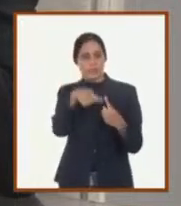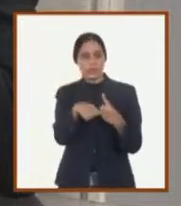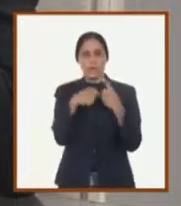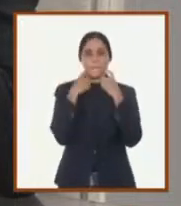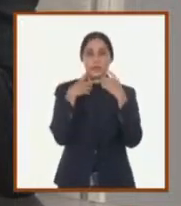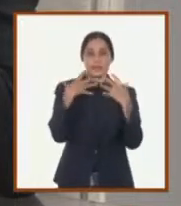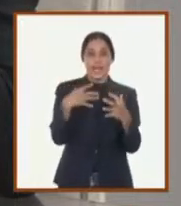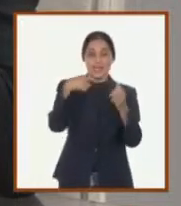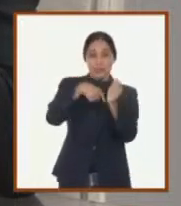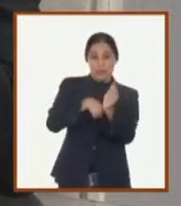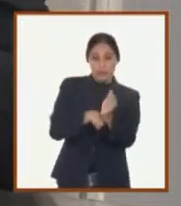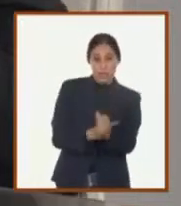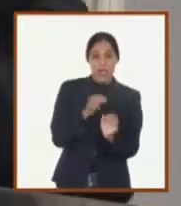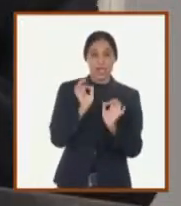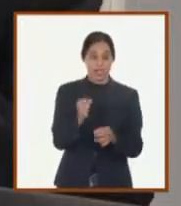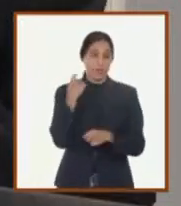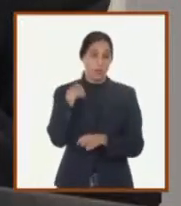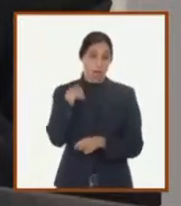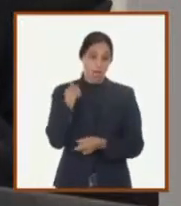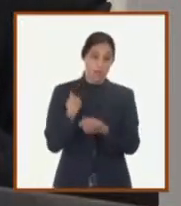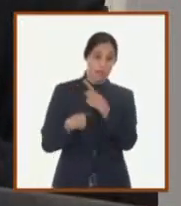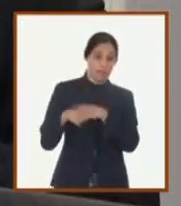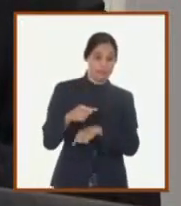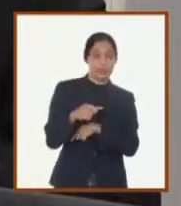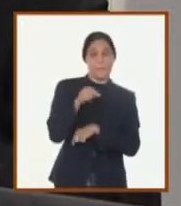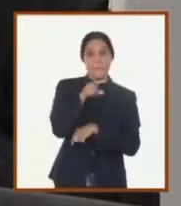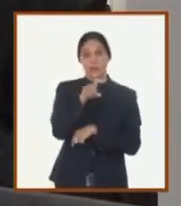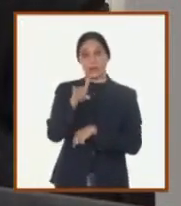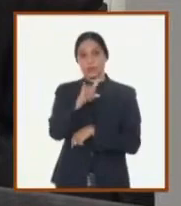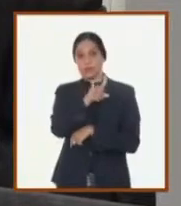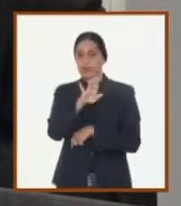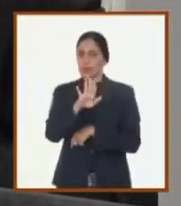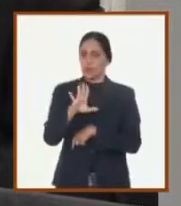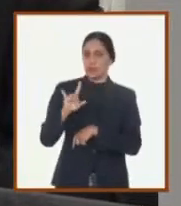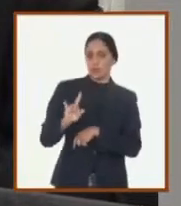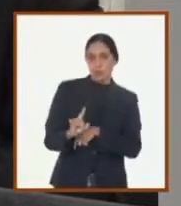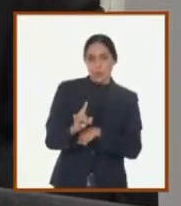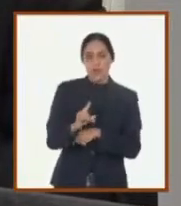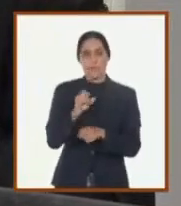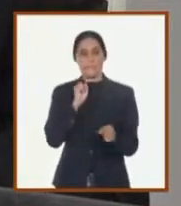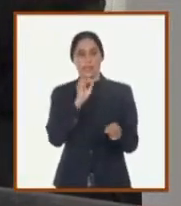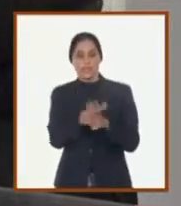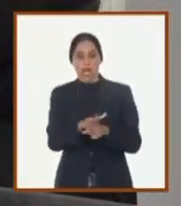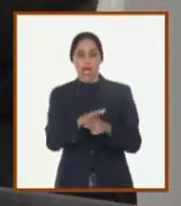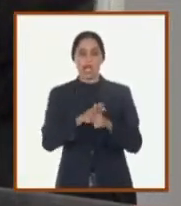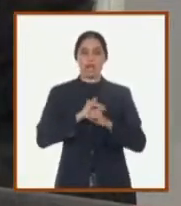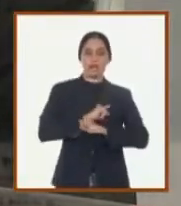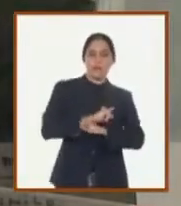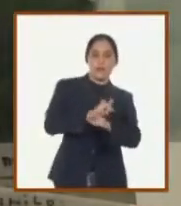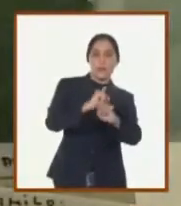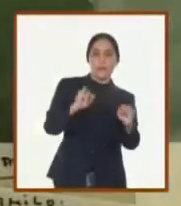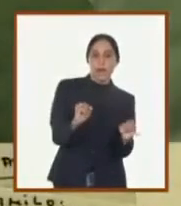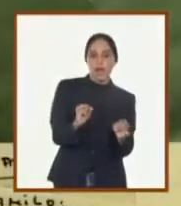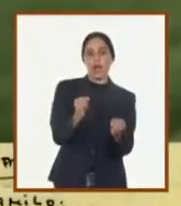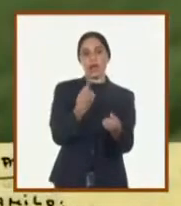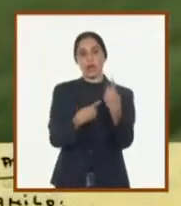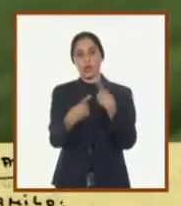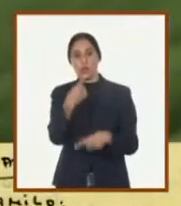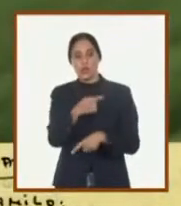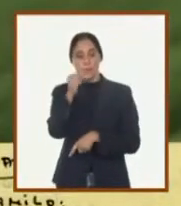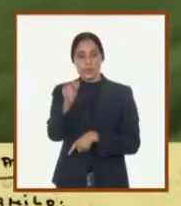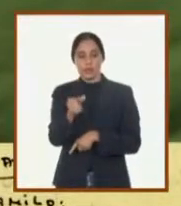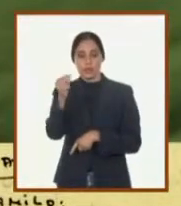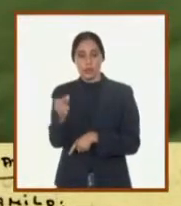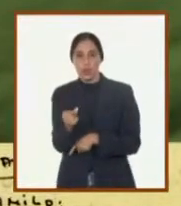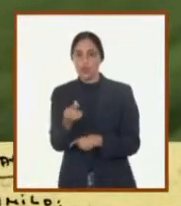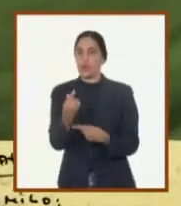mismo año 59 empezar a a dirigirse a combatientes a viudas